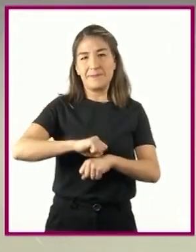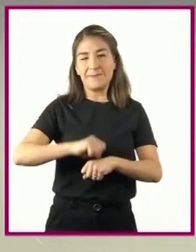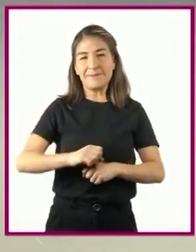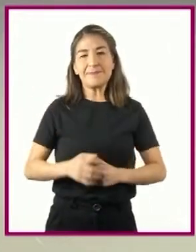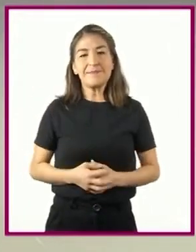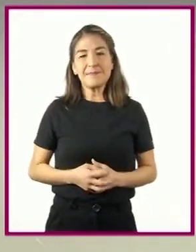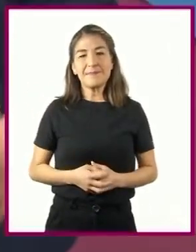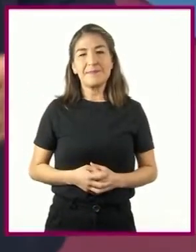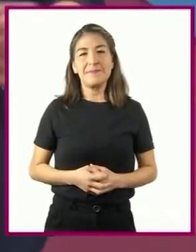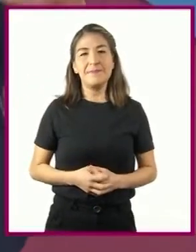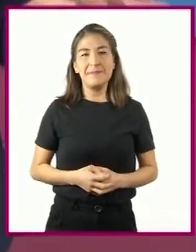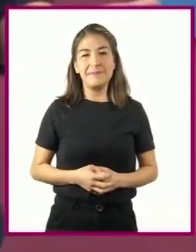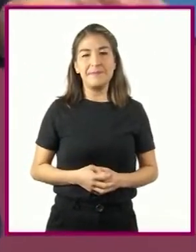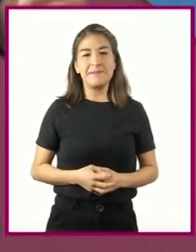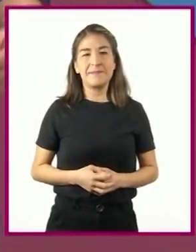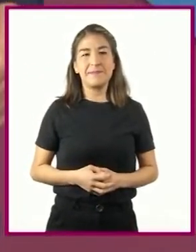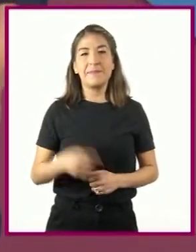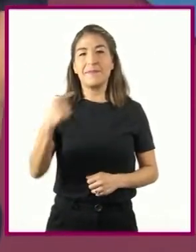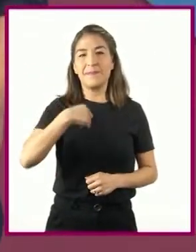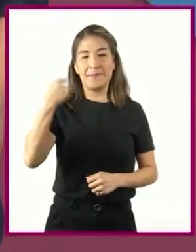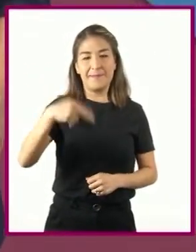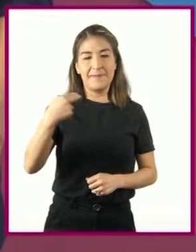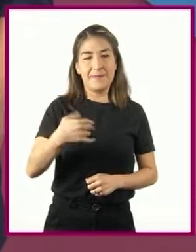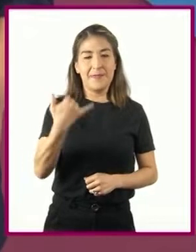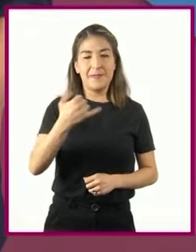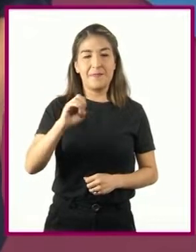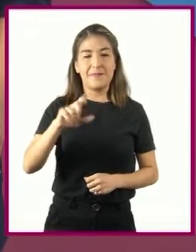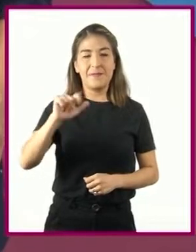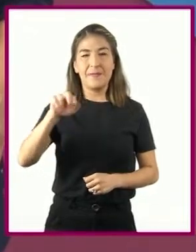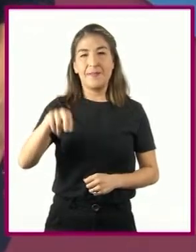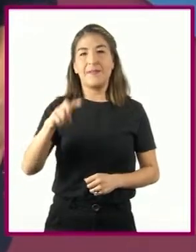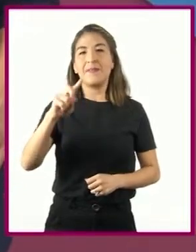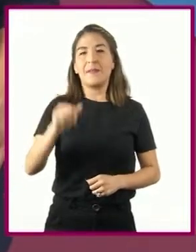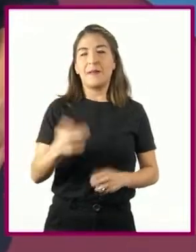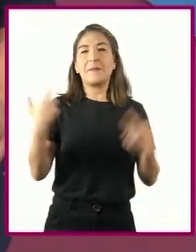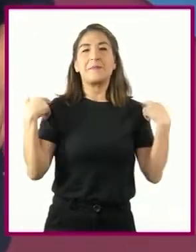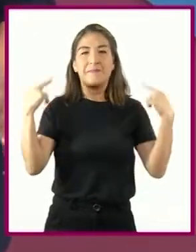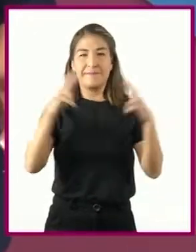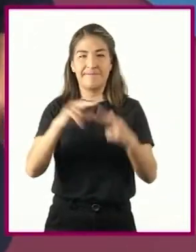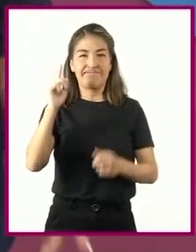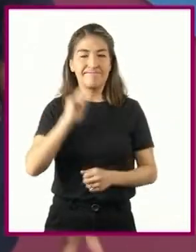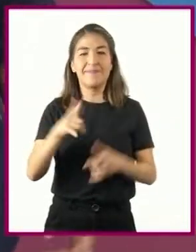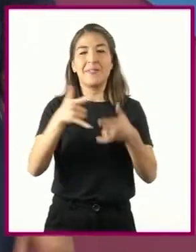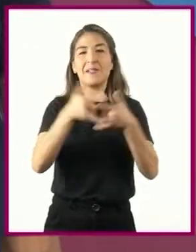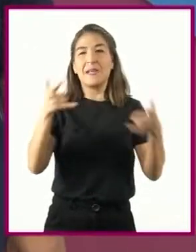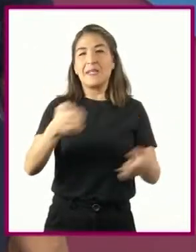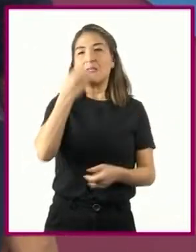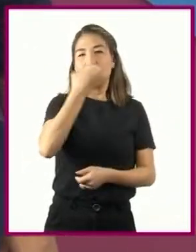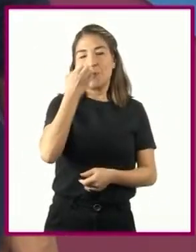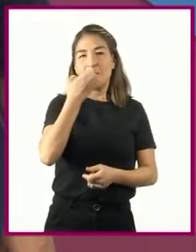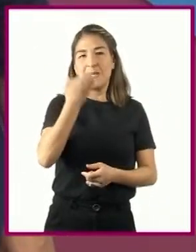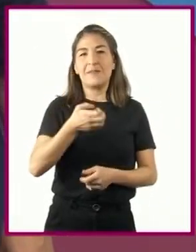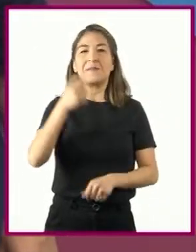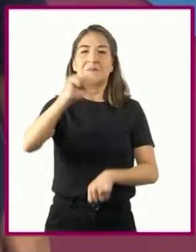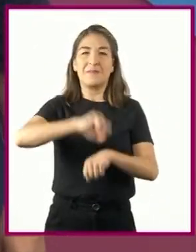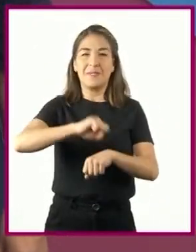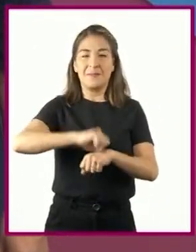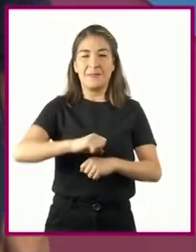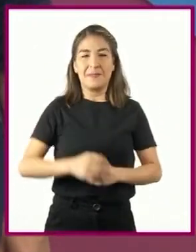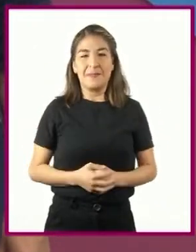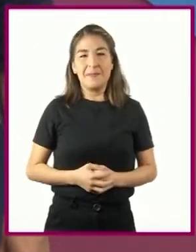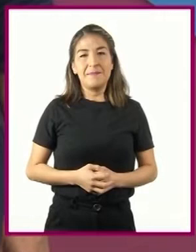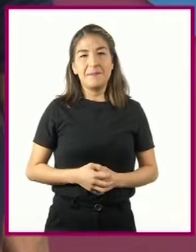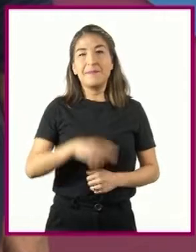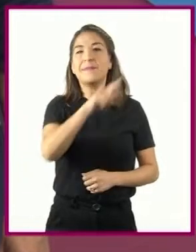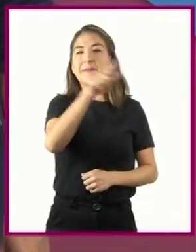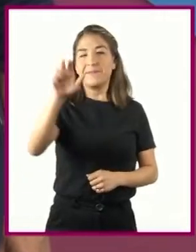secundaria. Mi nombre es Yolanda Cruz Torres, profesora de Historia en escuelas de nivel secundario.